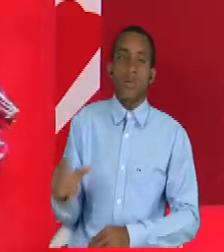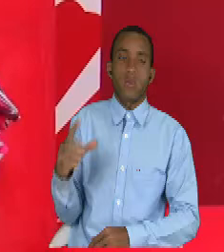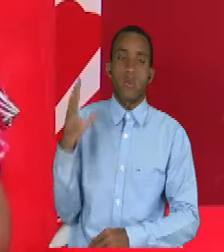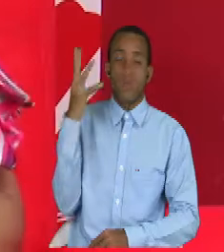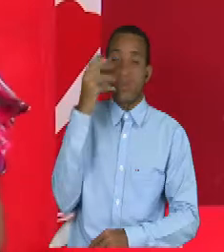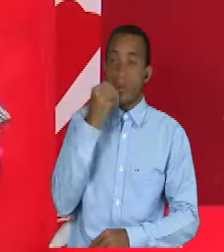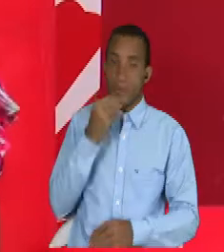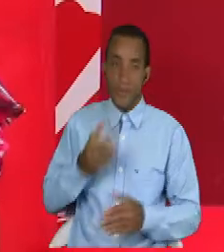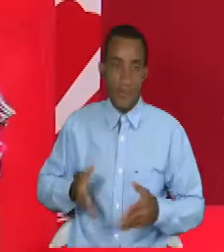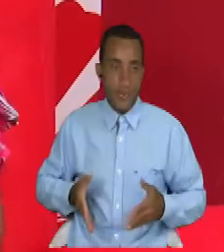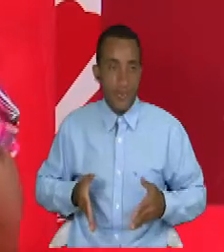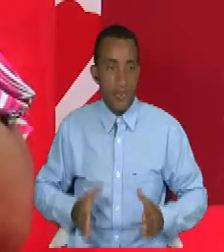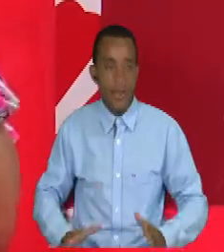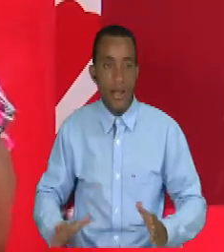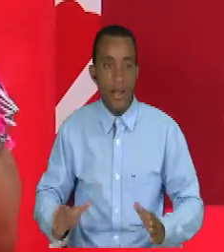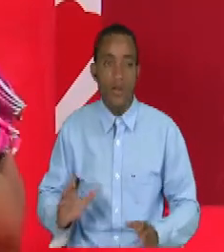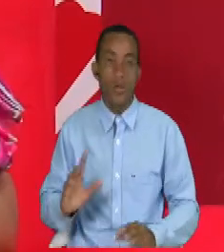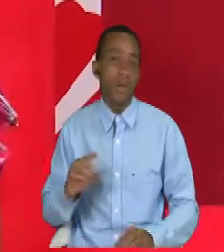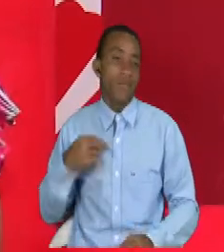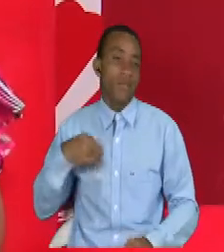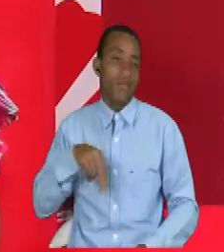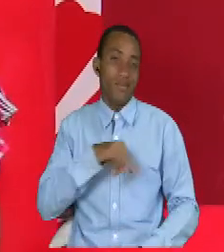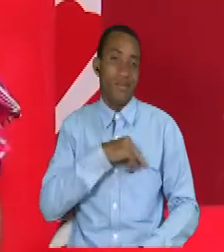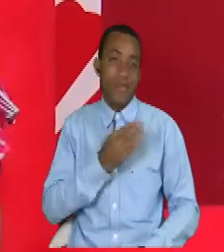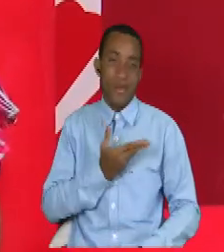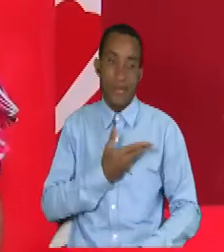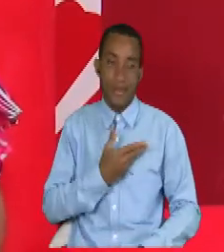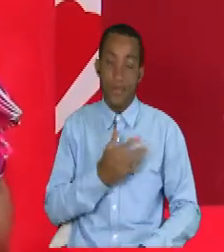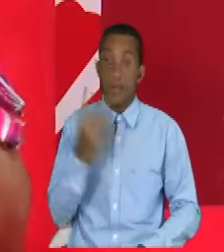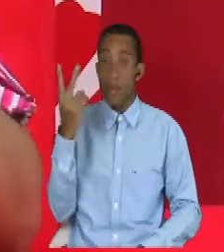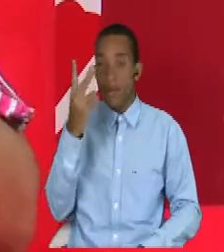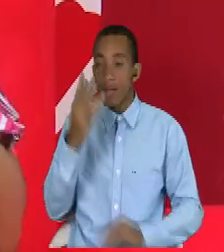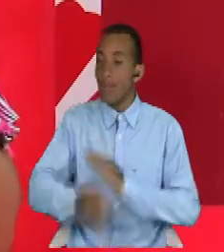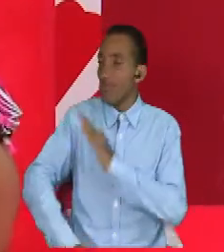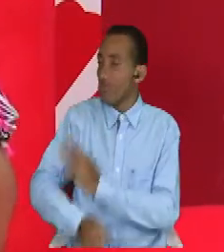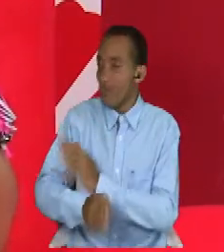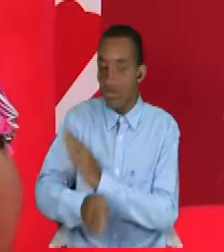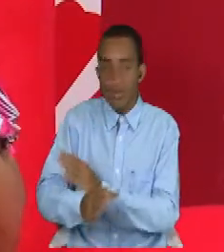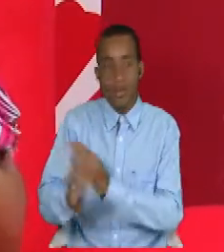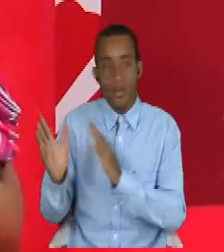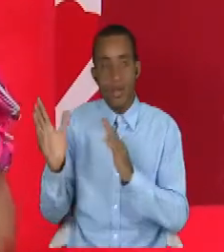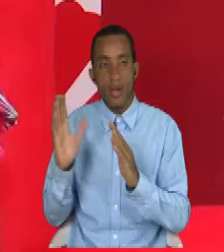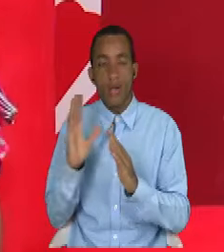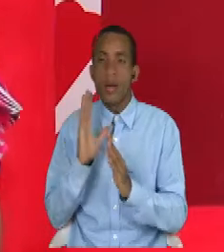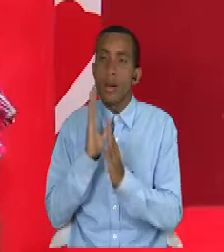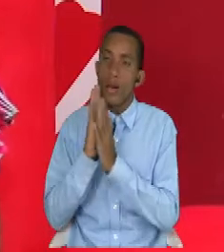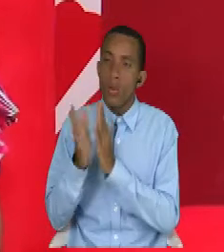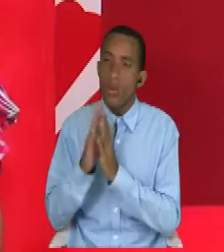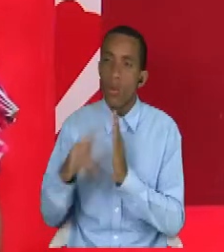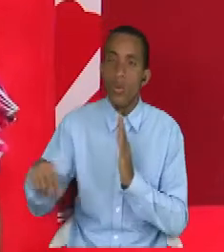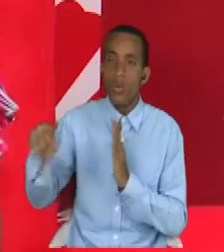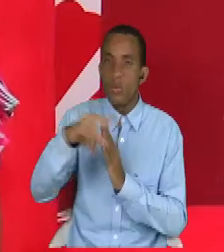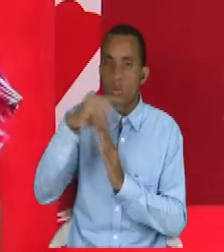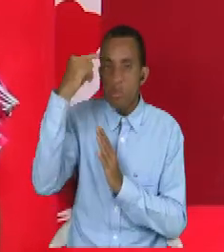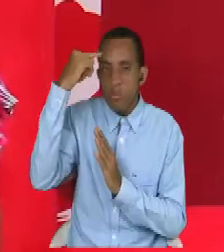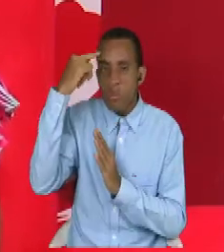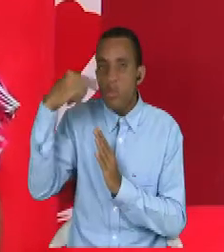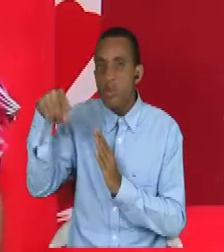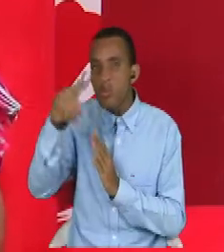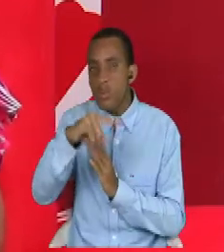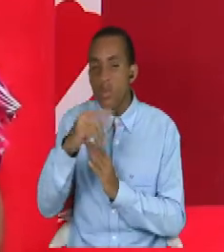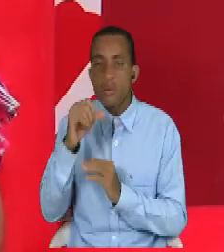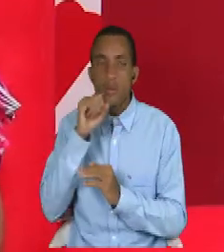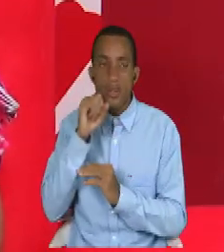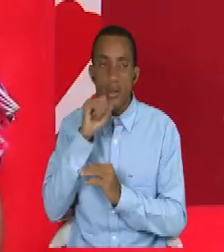como son nuestras manitas el viernes les vamos a seguir contando cuál es esa percepción que tienen nuestros barranqueños ya